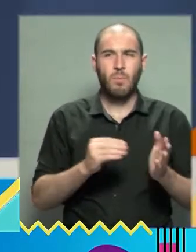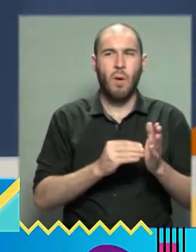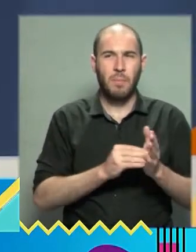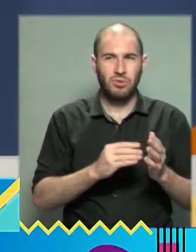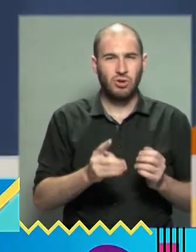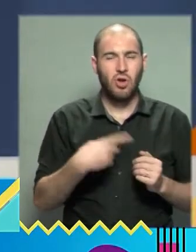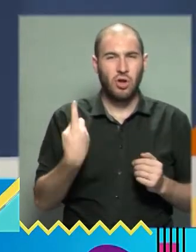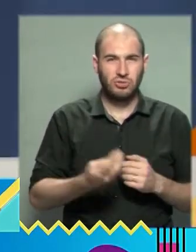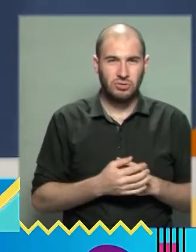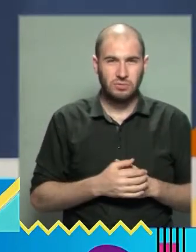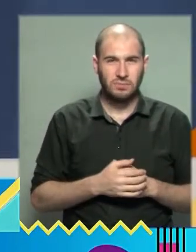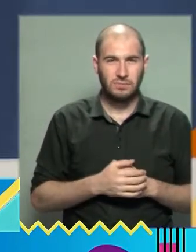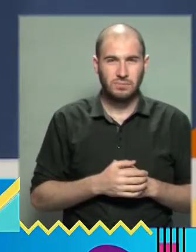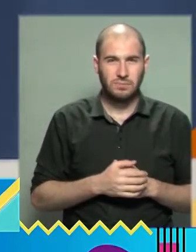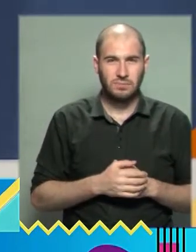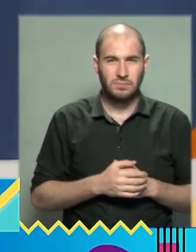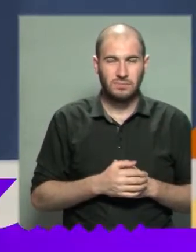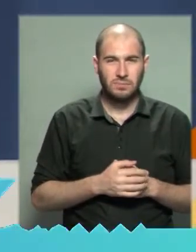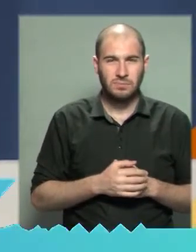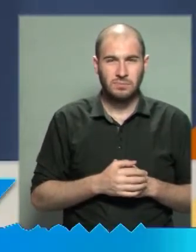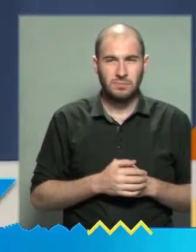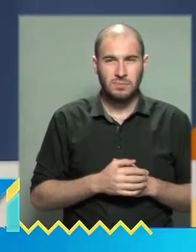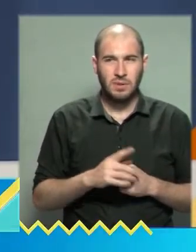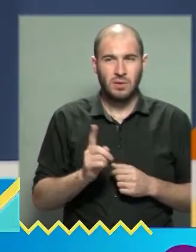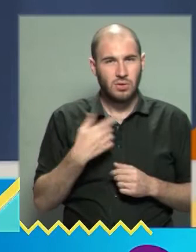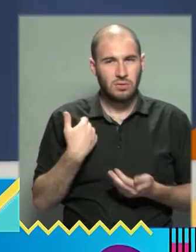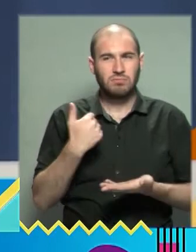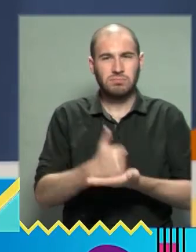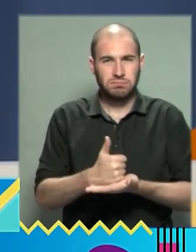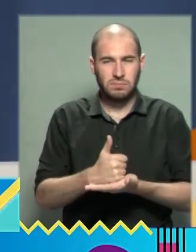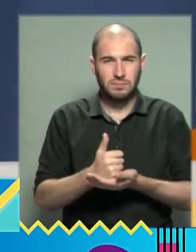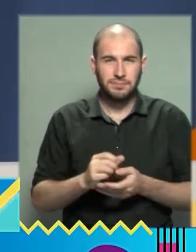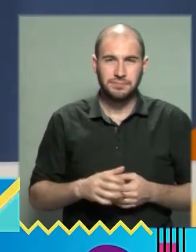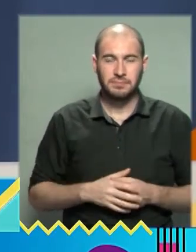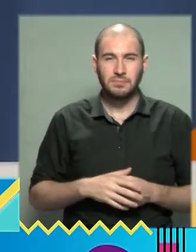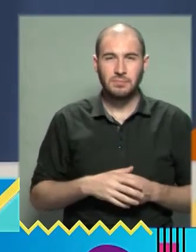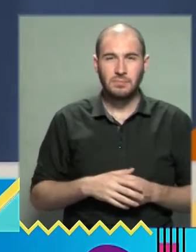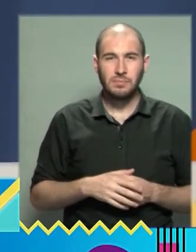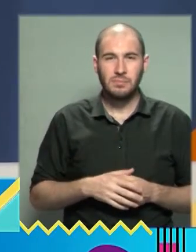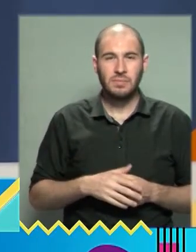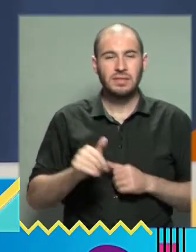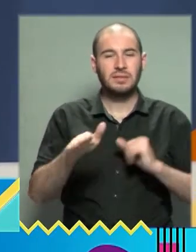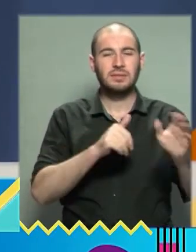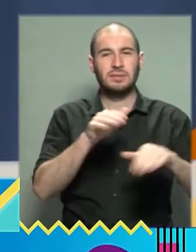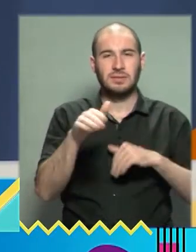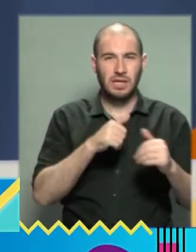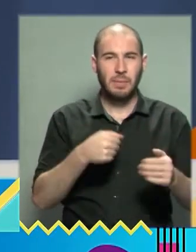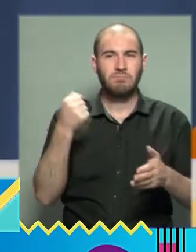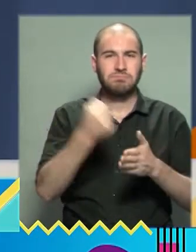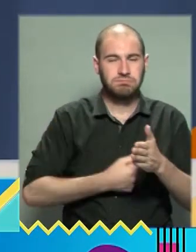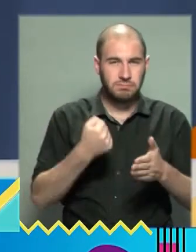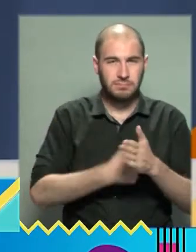digamos, nosotros estamos en el lugar, en la posición de convocar a la